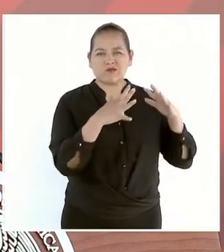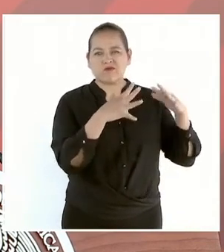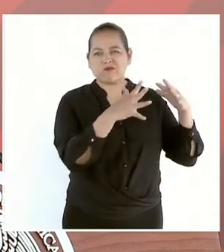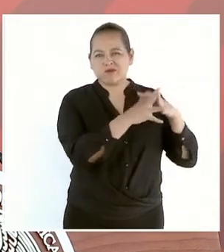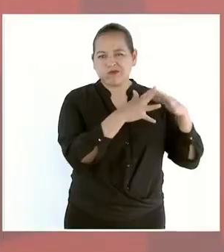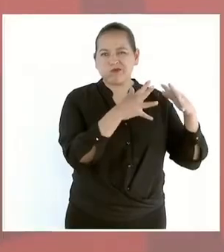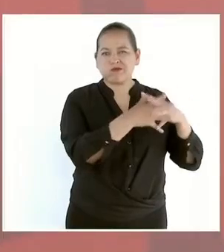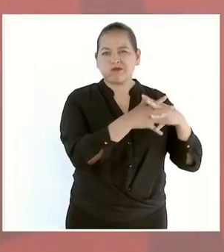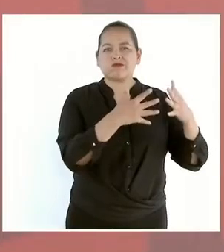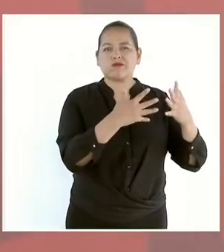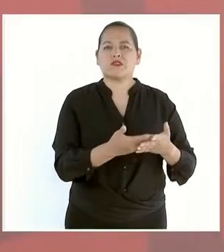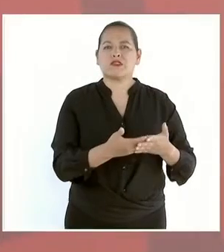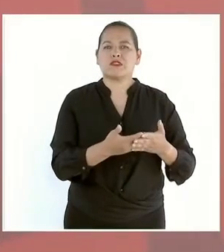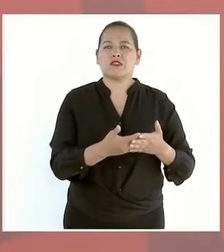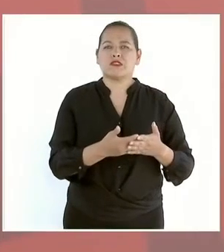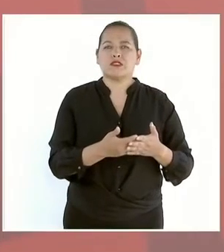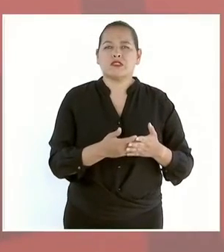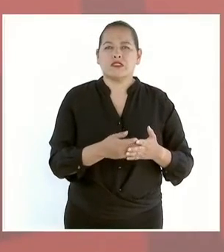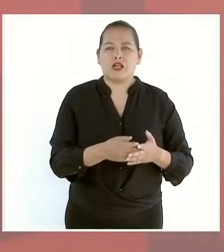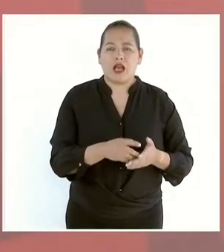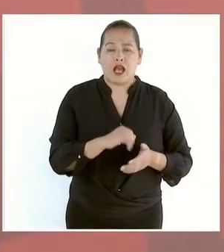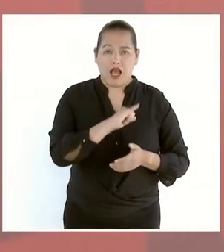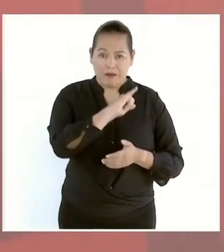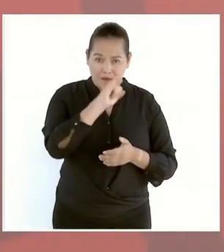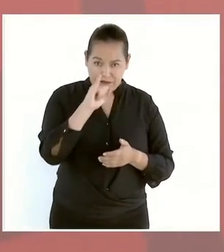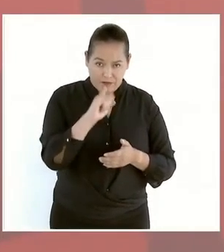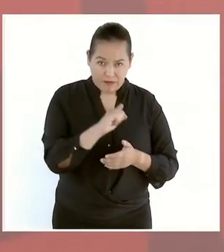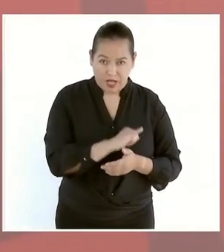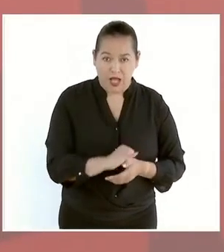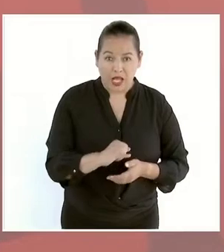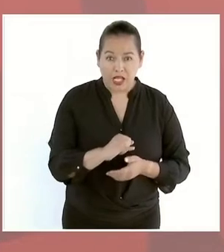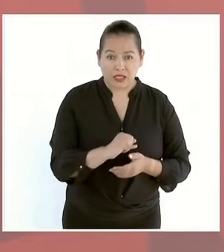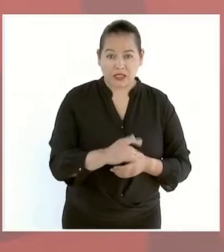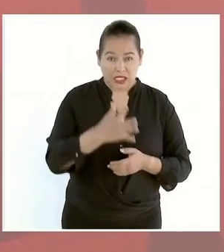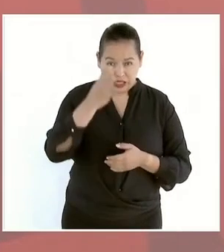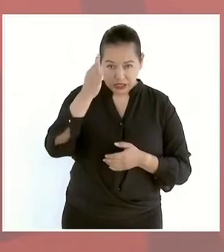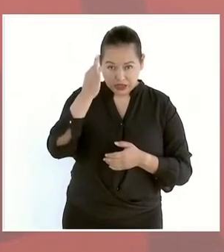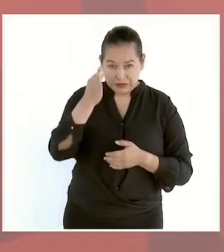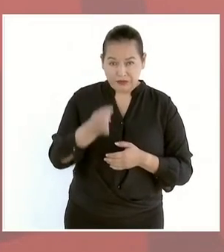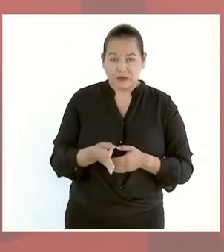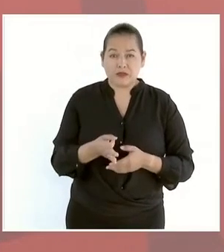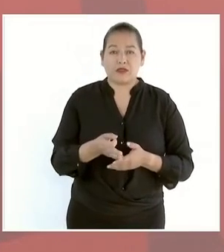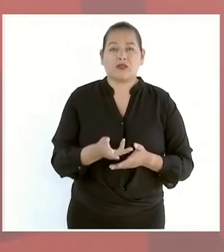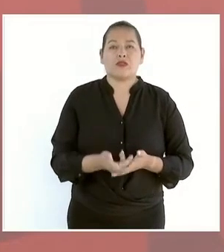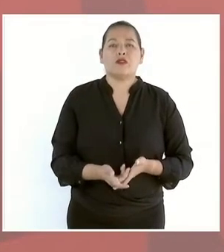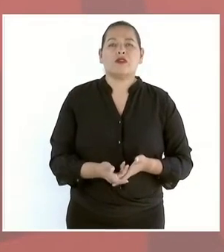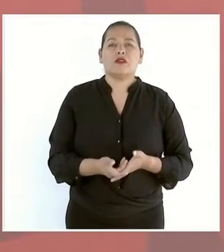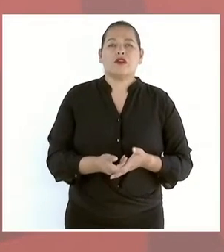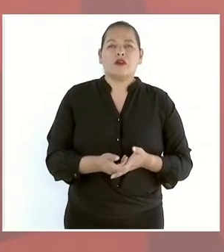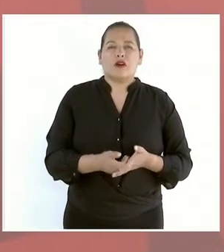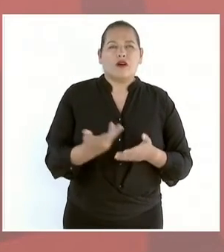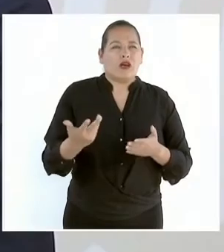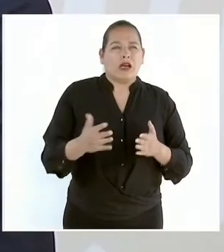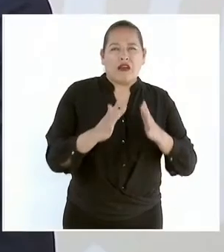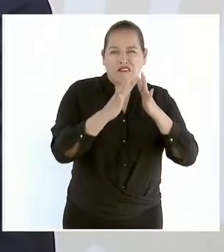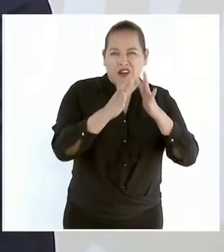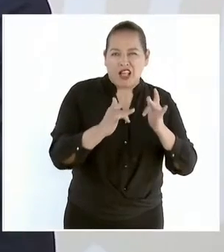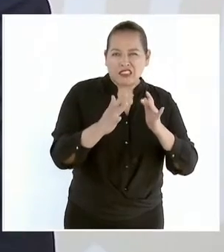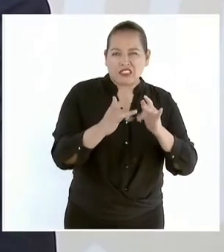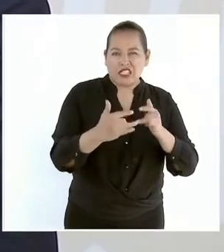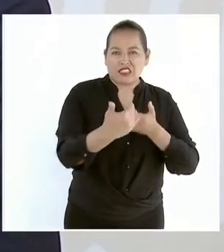aceptó la invasión de los franceses es nuestro país